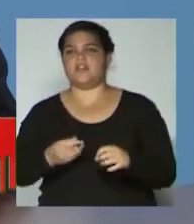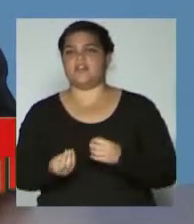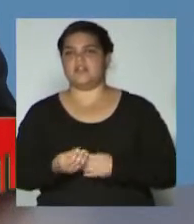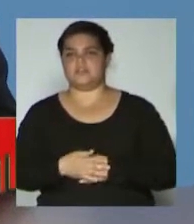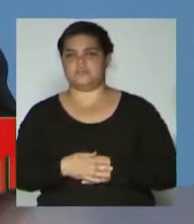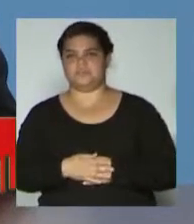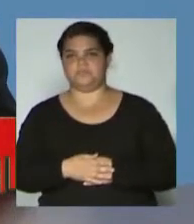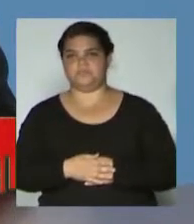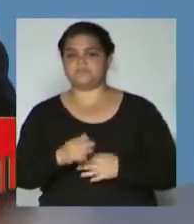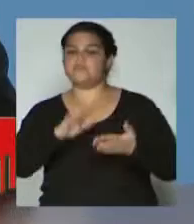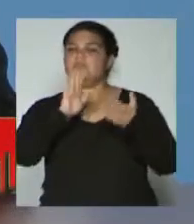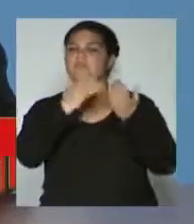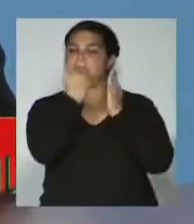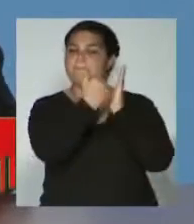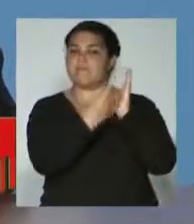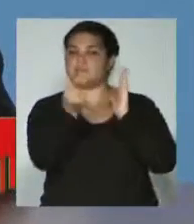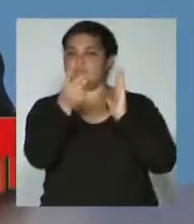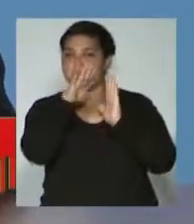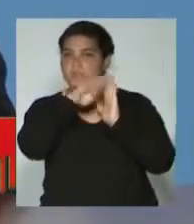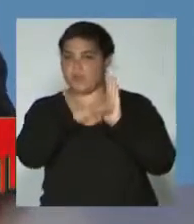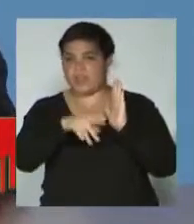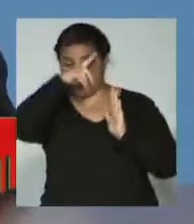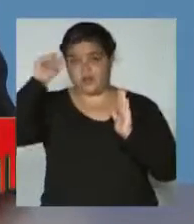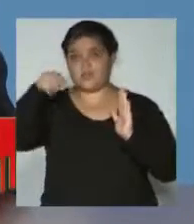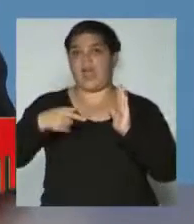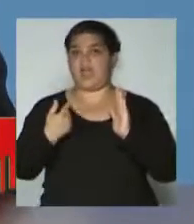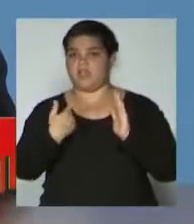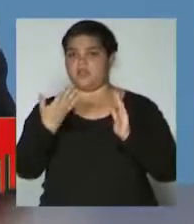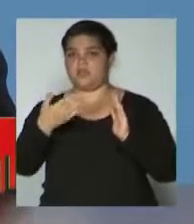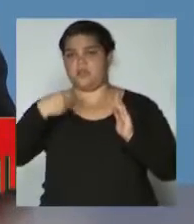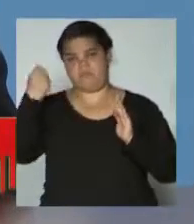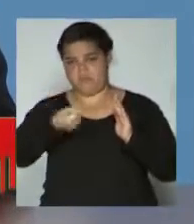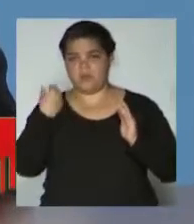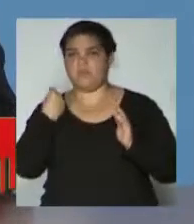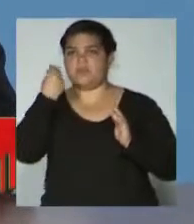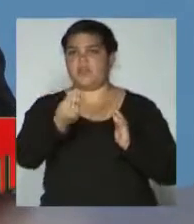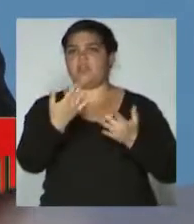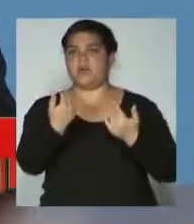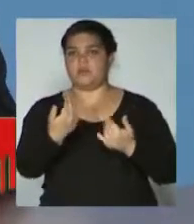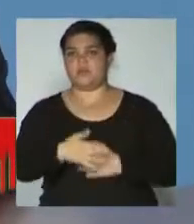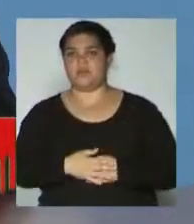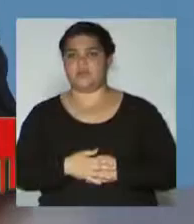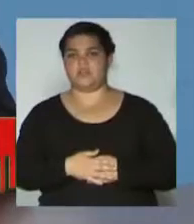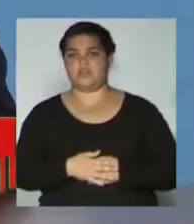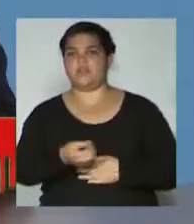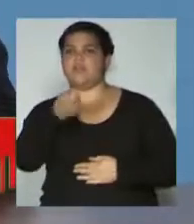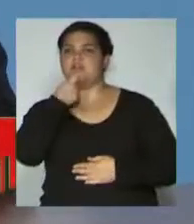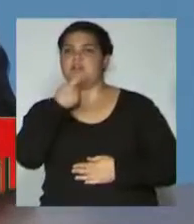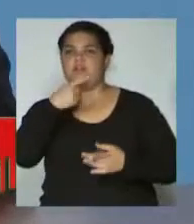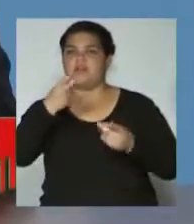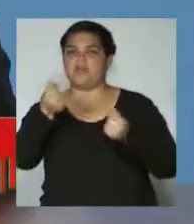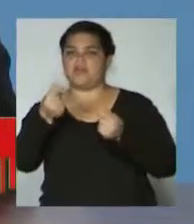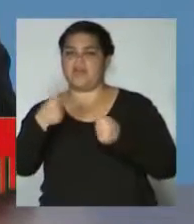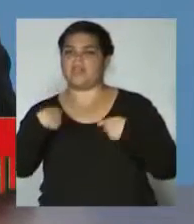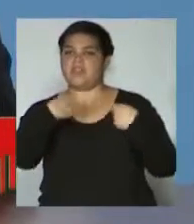exigua en el presupuesto nacional a tener una participación muy importante. Hoy, o sea, la asignación de recursos para